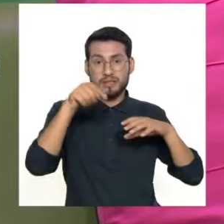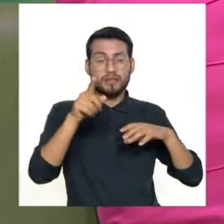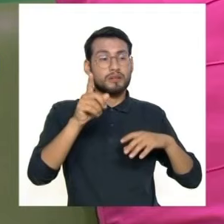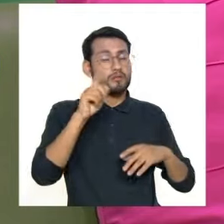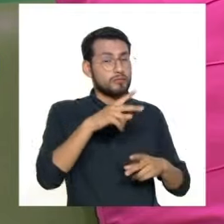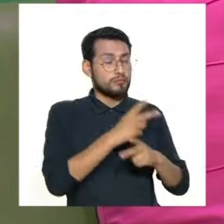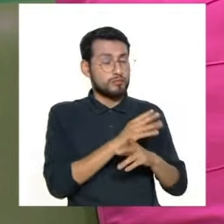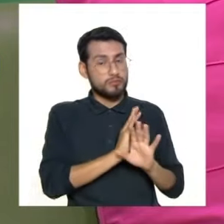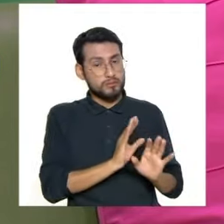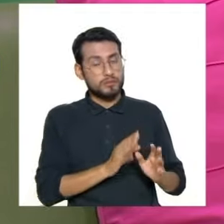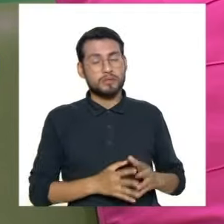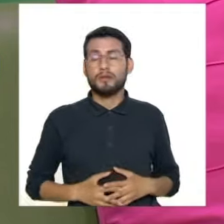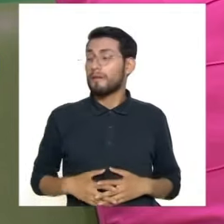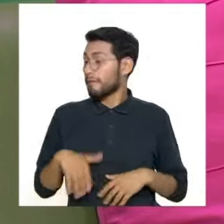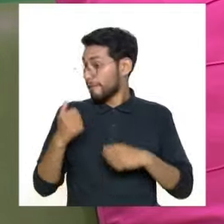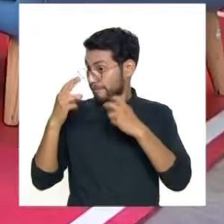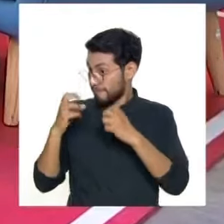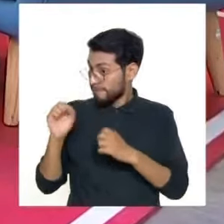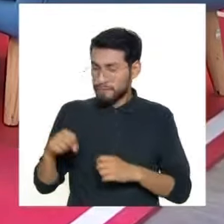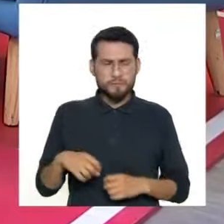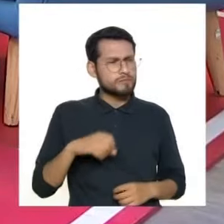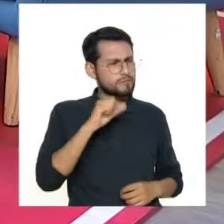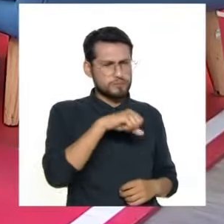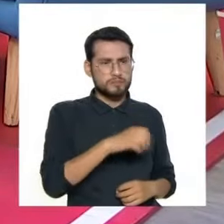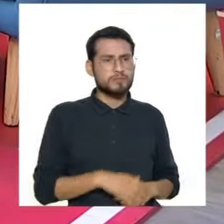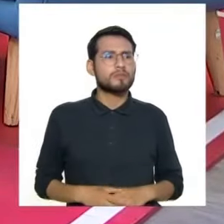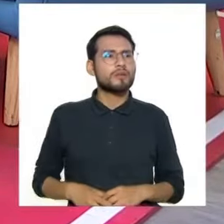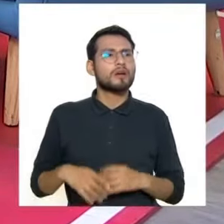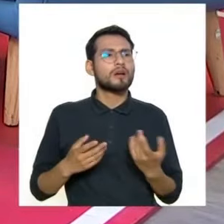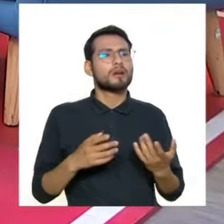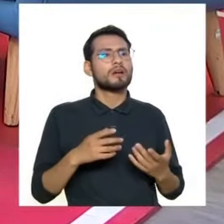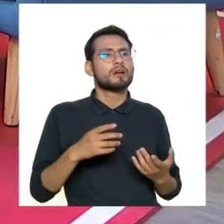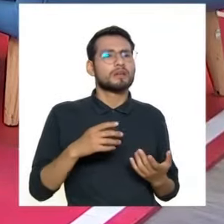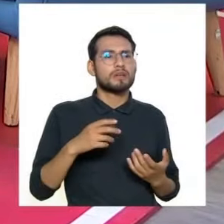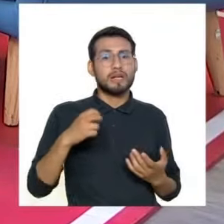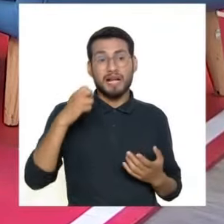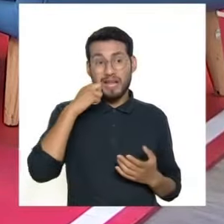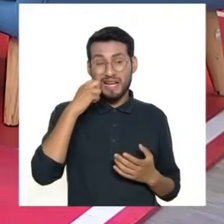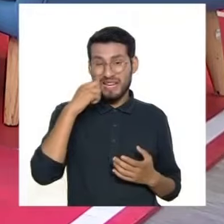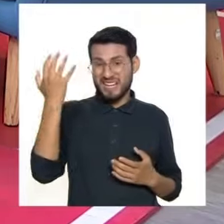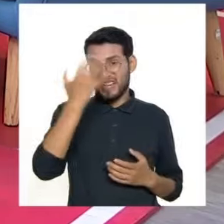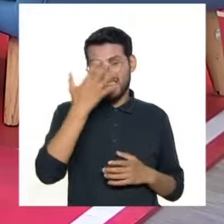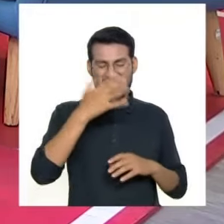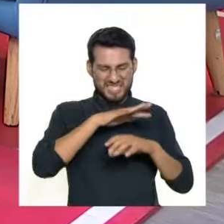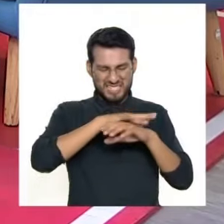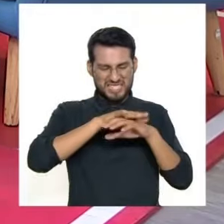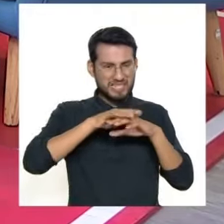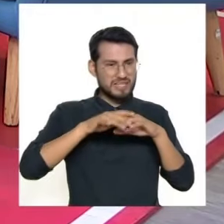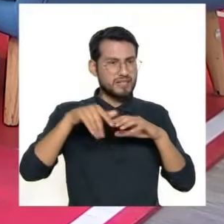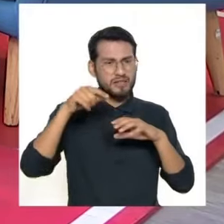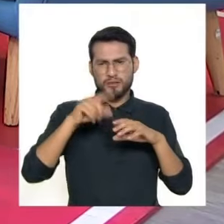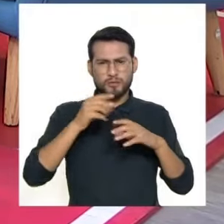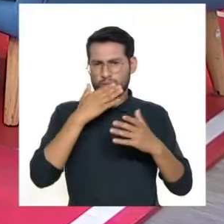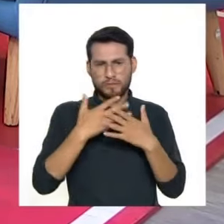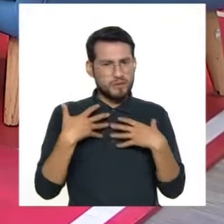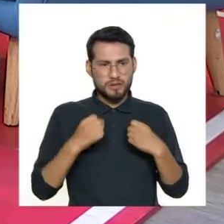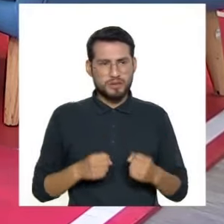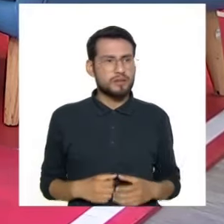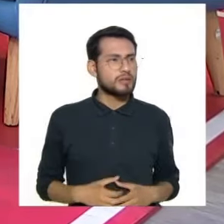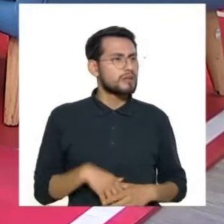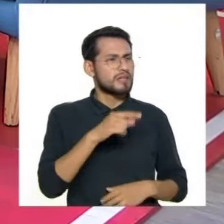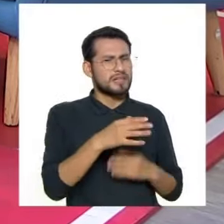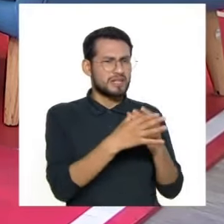hay que tratar de evitar hay varios estudios al respecto no la carne quemada salud Porque